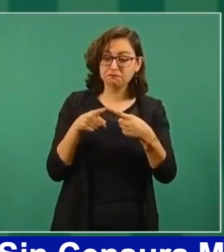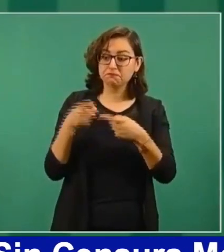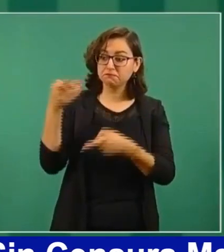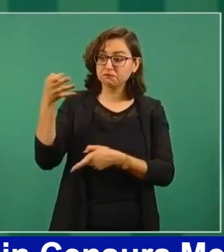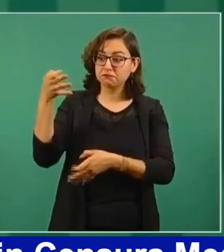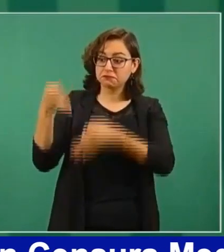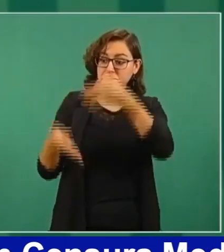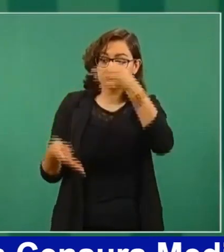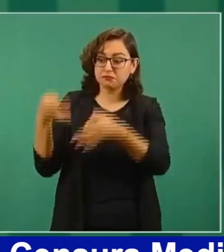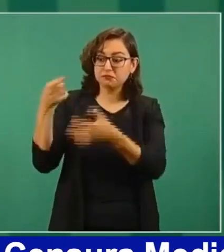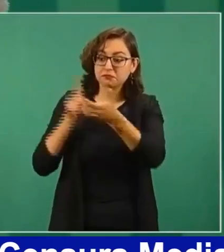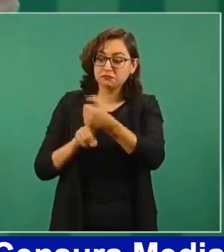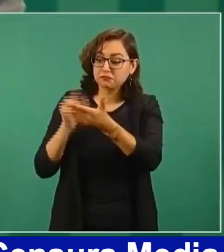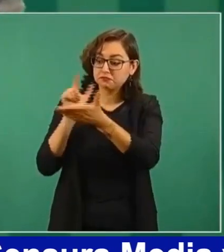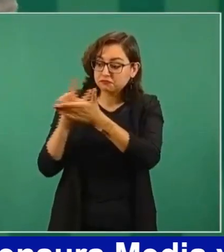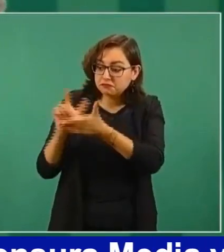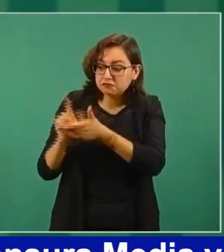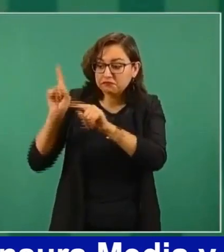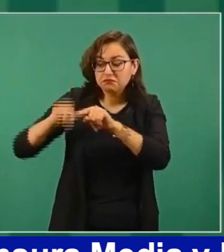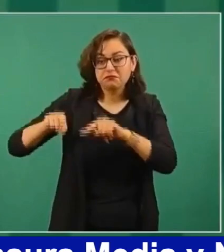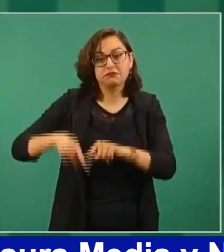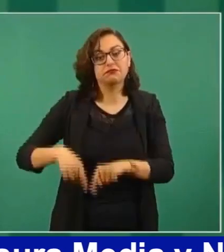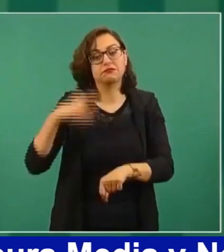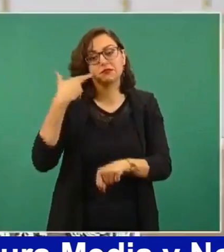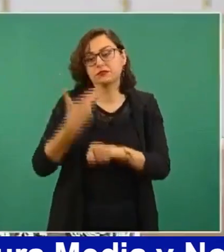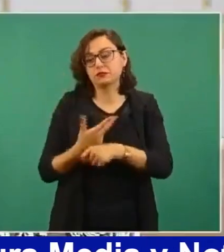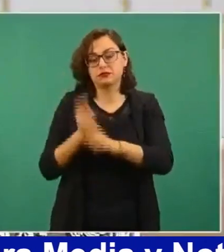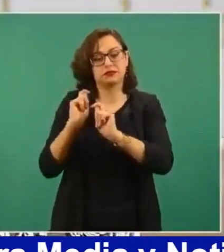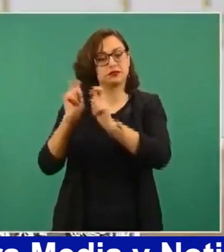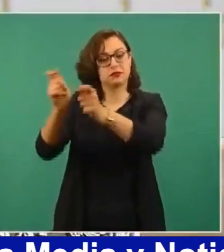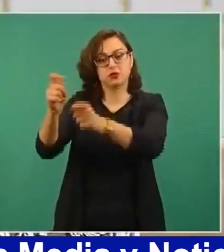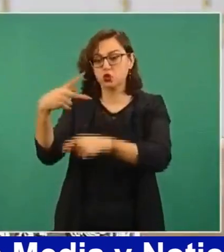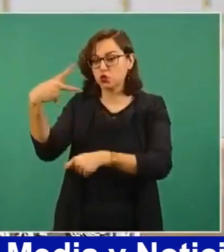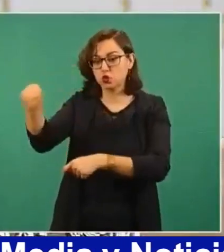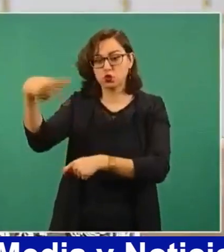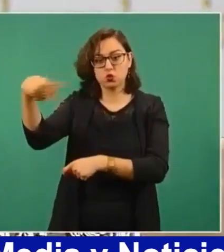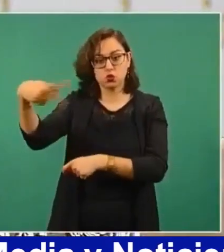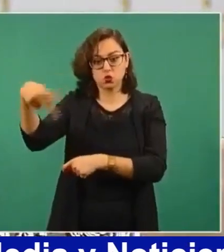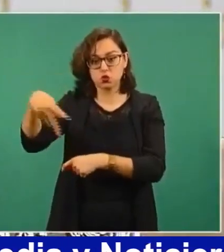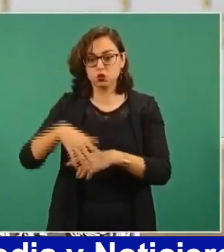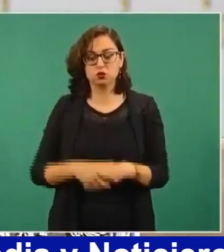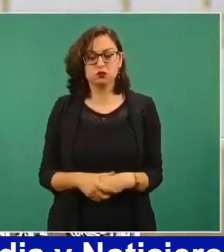continuar, porque creo que ya iniciaron un proceso